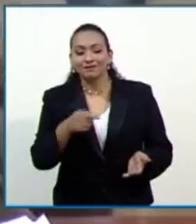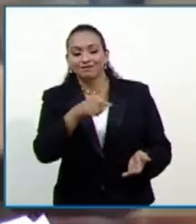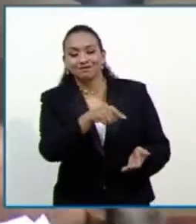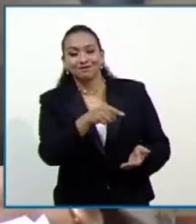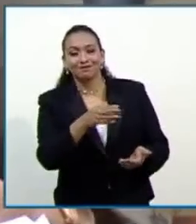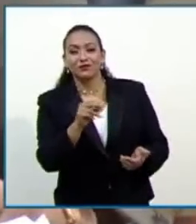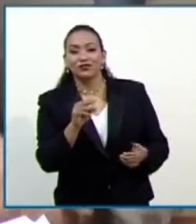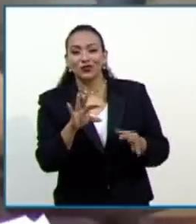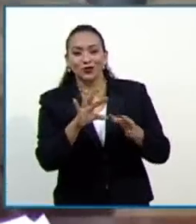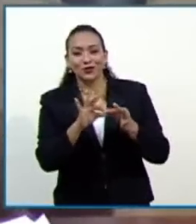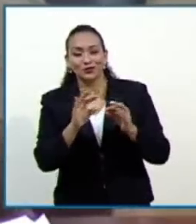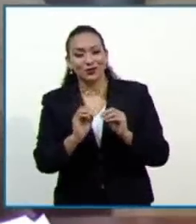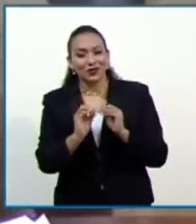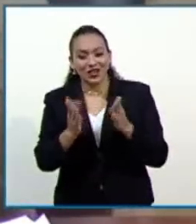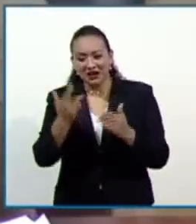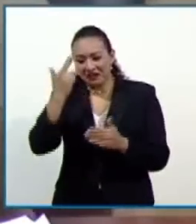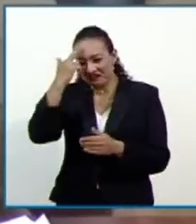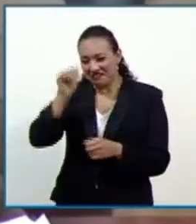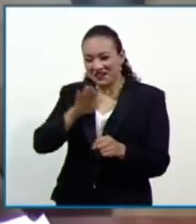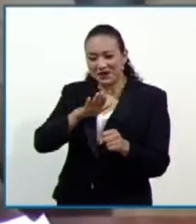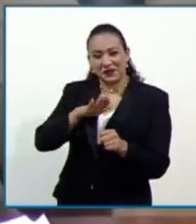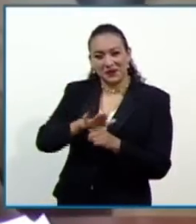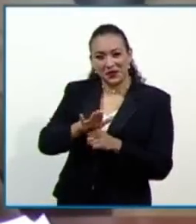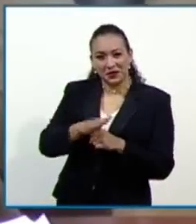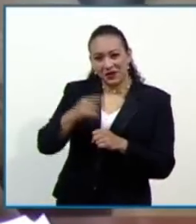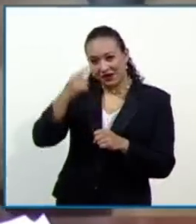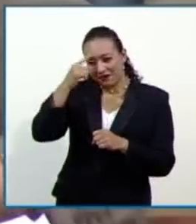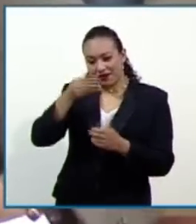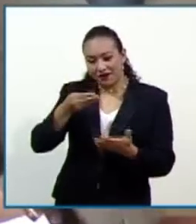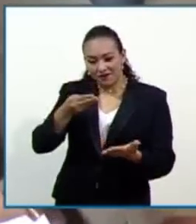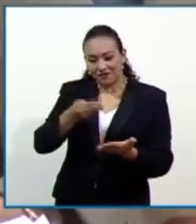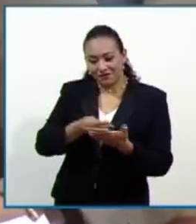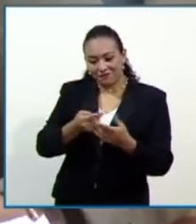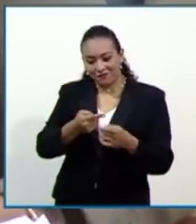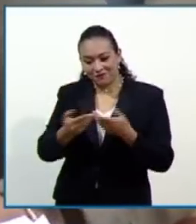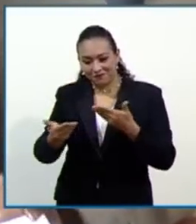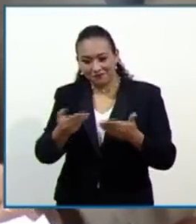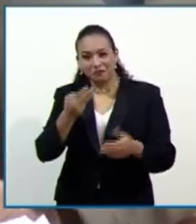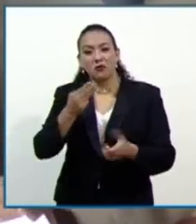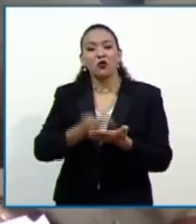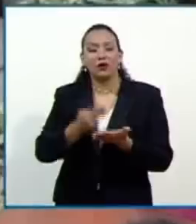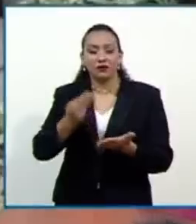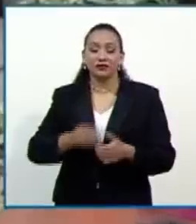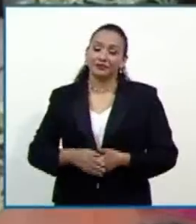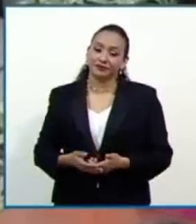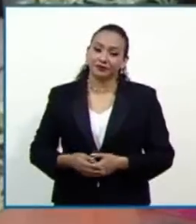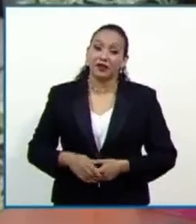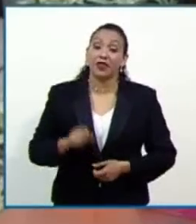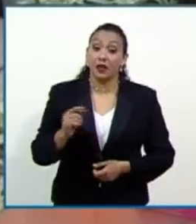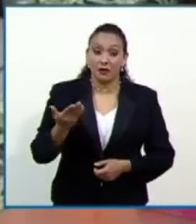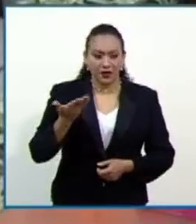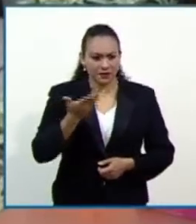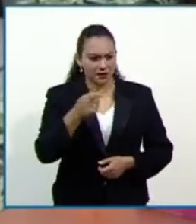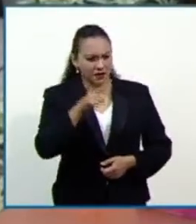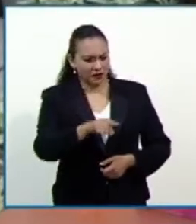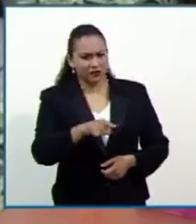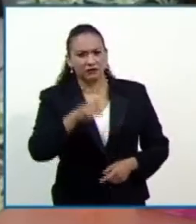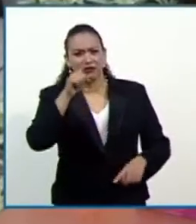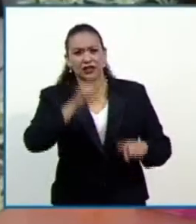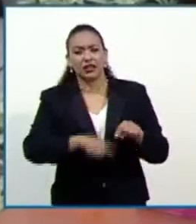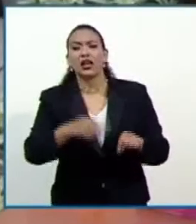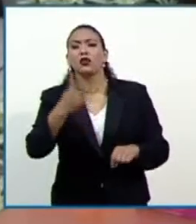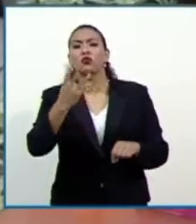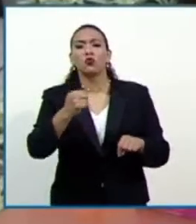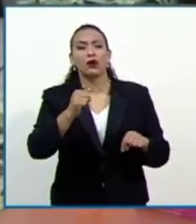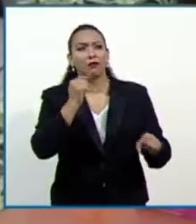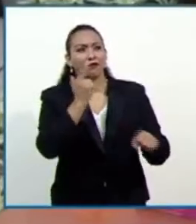precisó por qué razón se estableció un parámetro diferenciado para imponer la sanción. Además, ordenó eliminar 9 hallazgos de